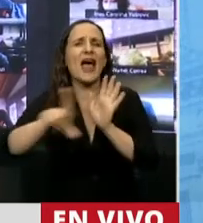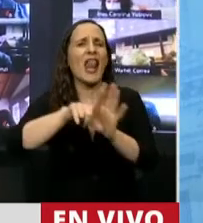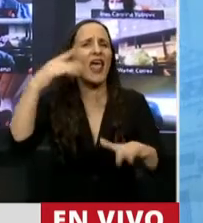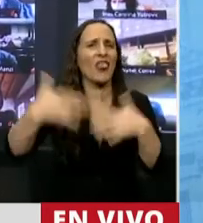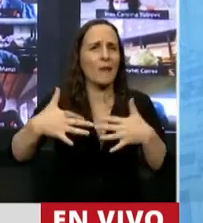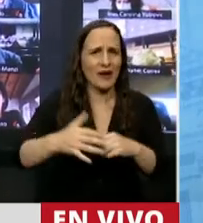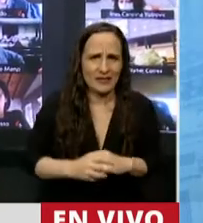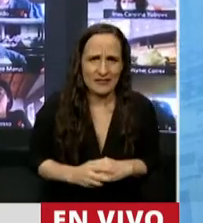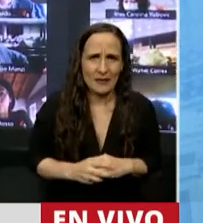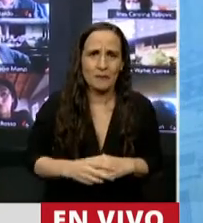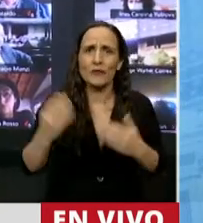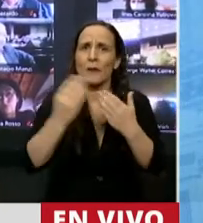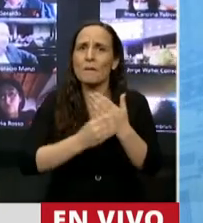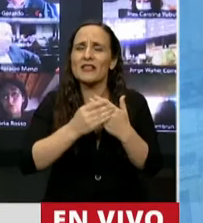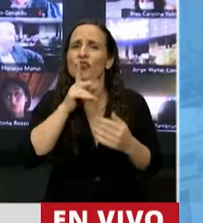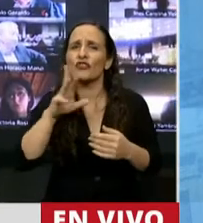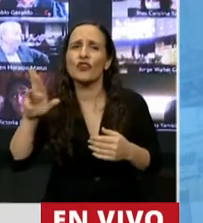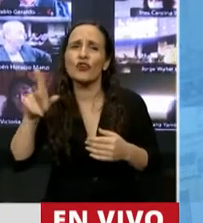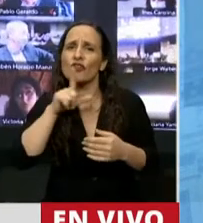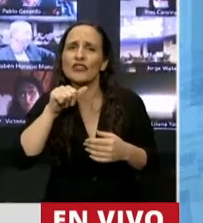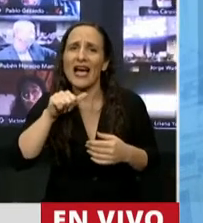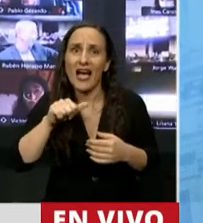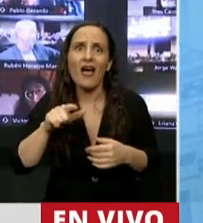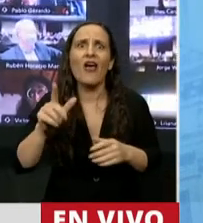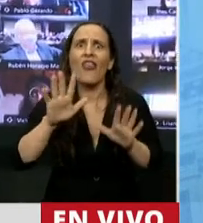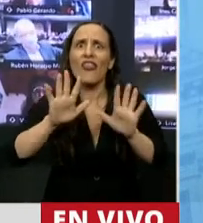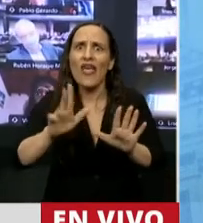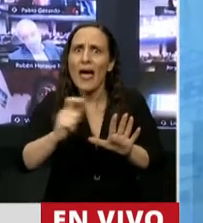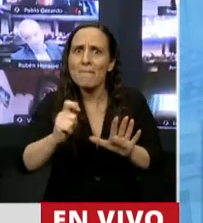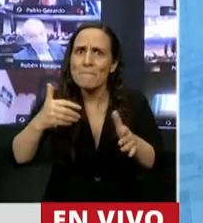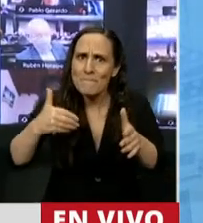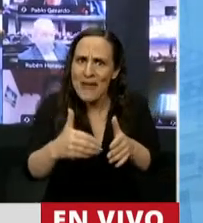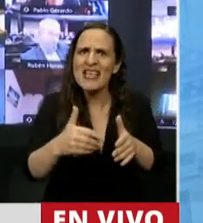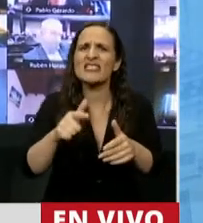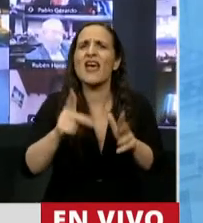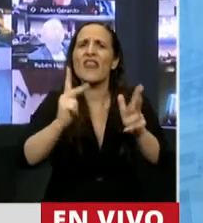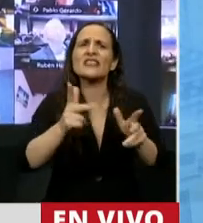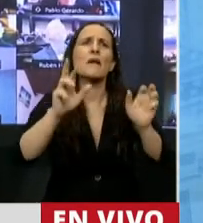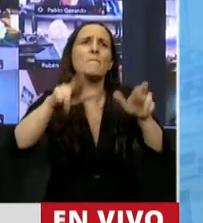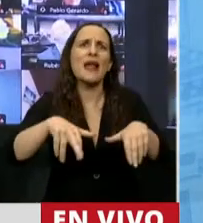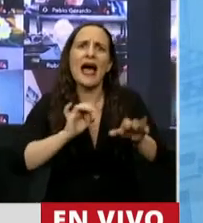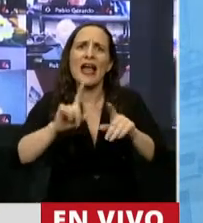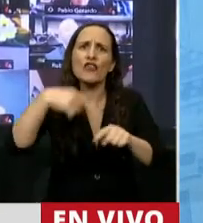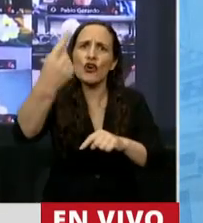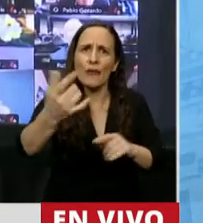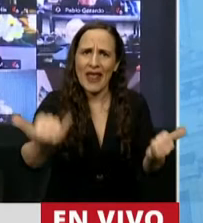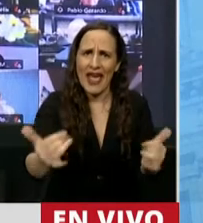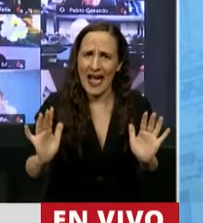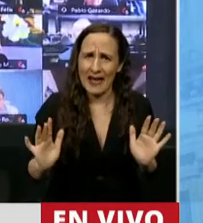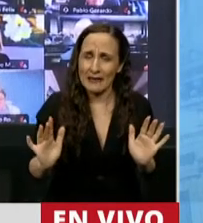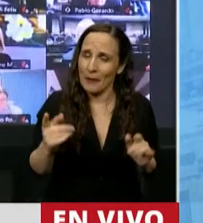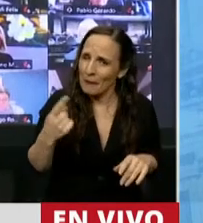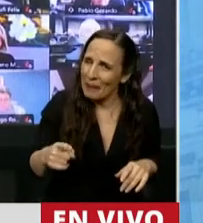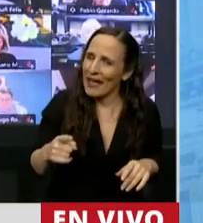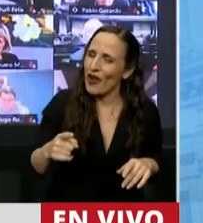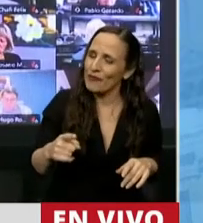emergencia. El ministro Trotta, recién después de 10 meses, puede llegar a decir que hay un plan para el año que viene. Pero créame que